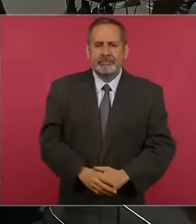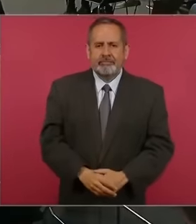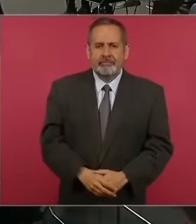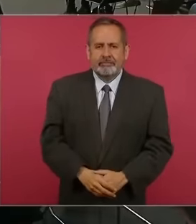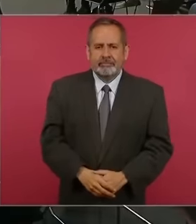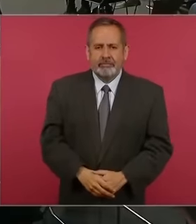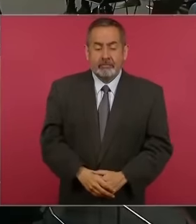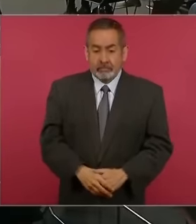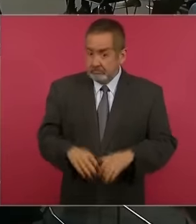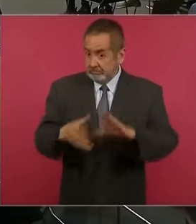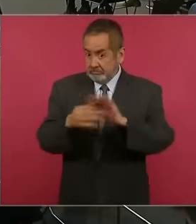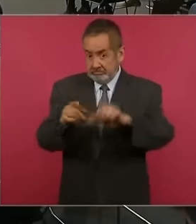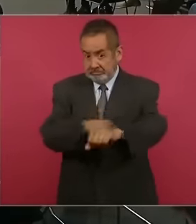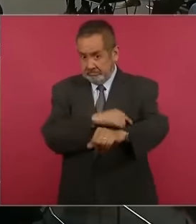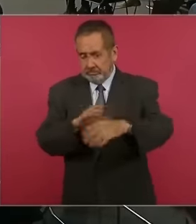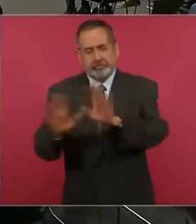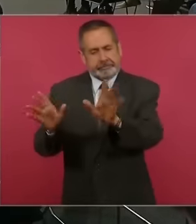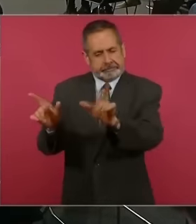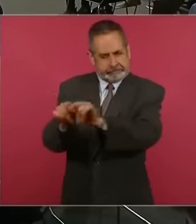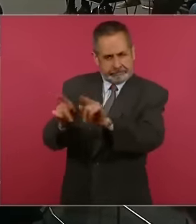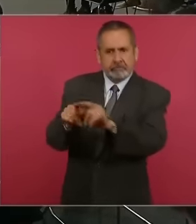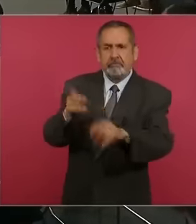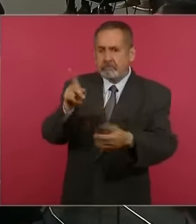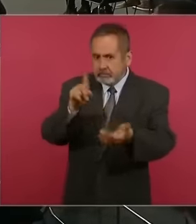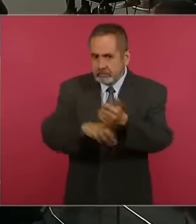No, pero hay más. Bueno, déjalo ahí. Ya.